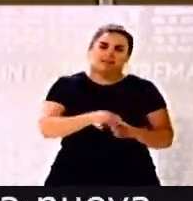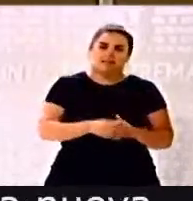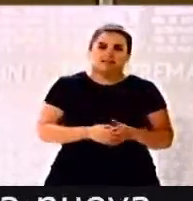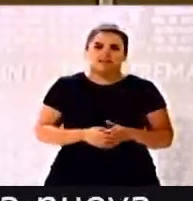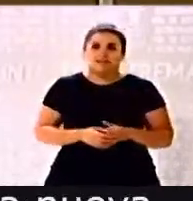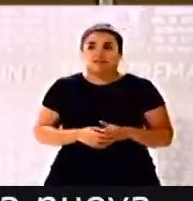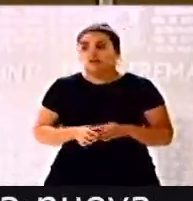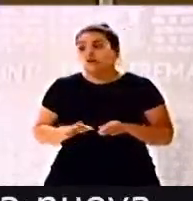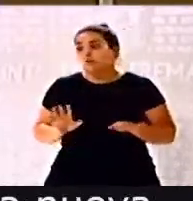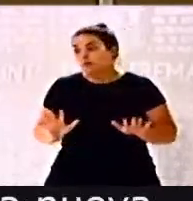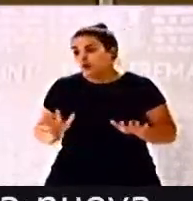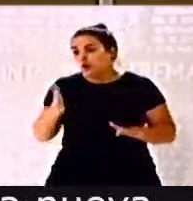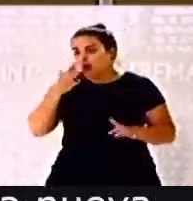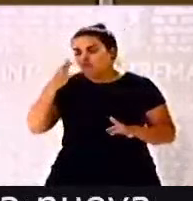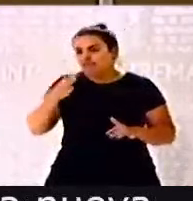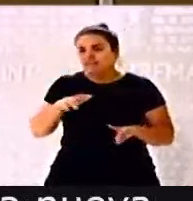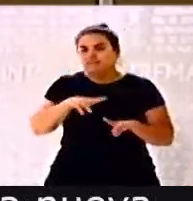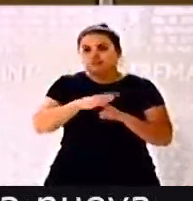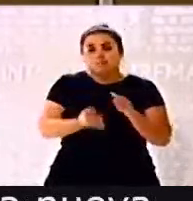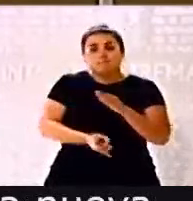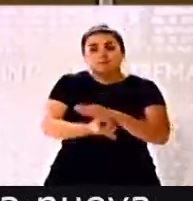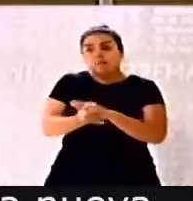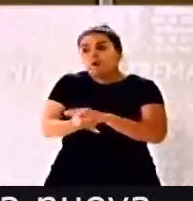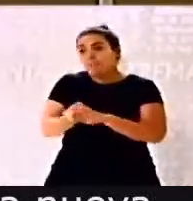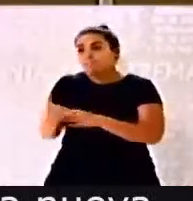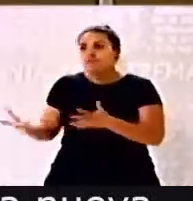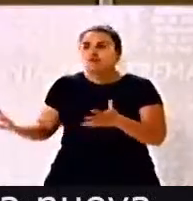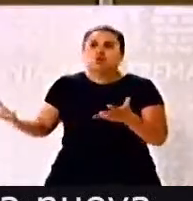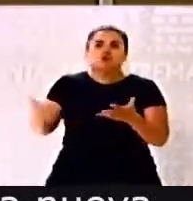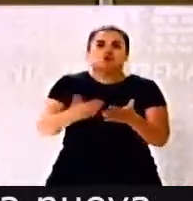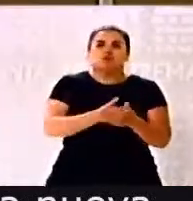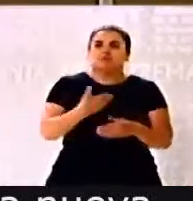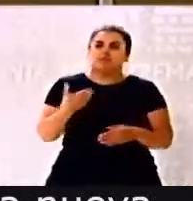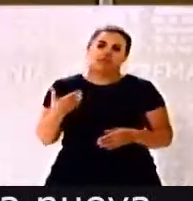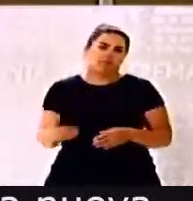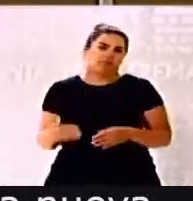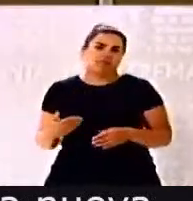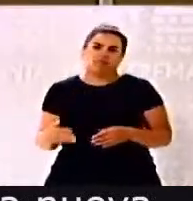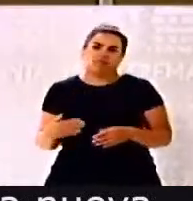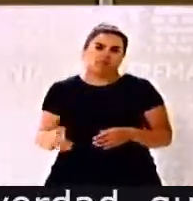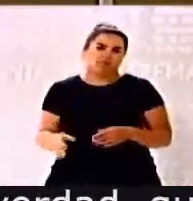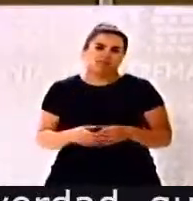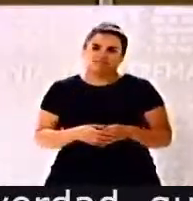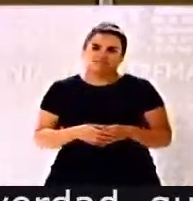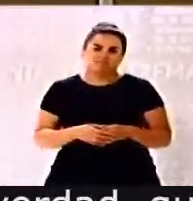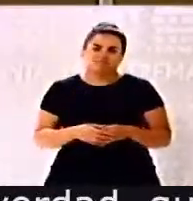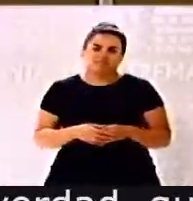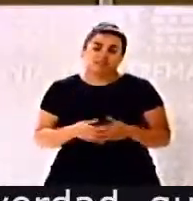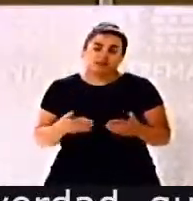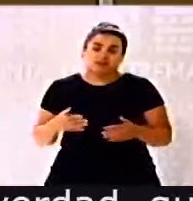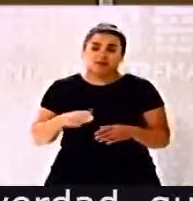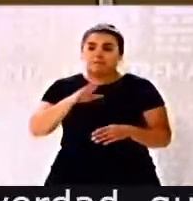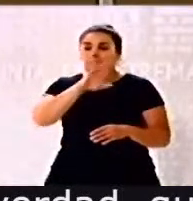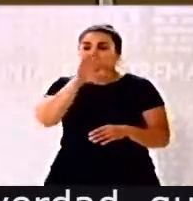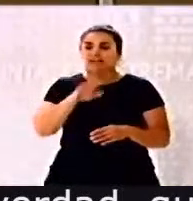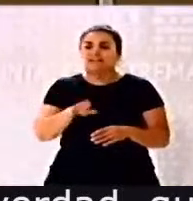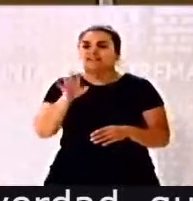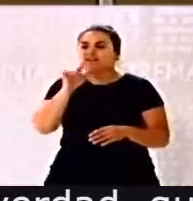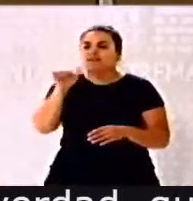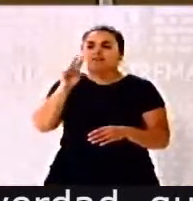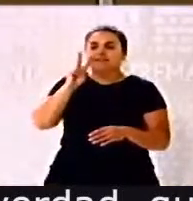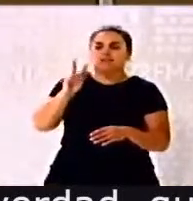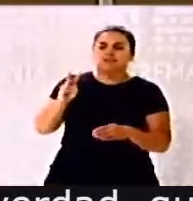pero es verdad que los casos que están apareciendo son casos todos leves y que no parece que